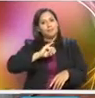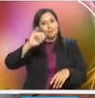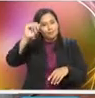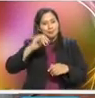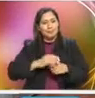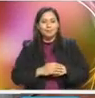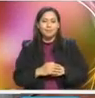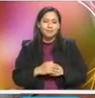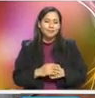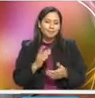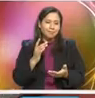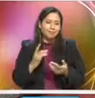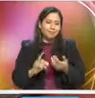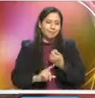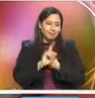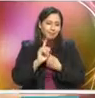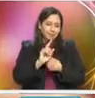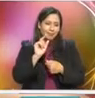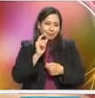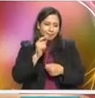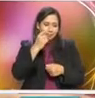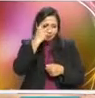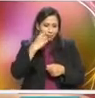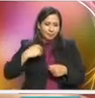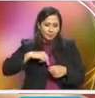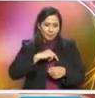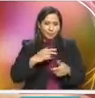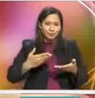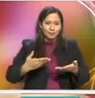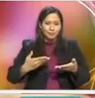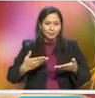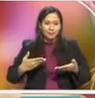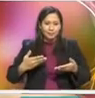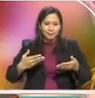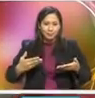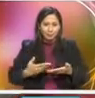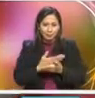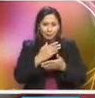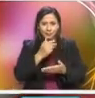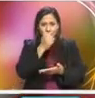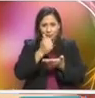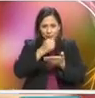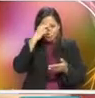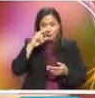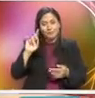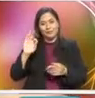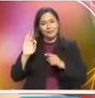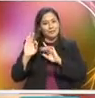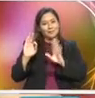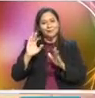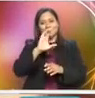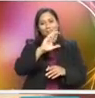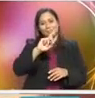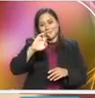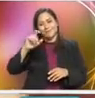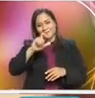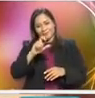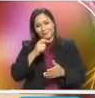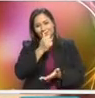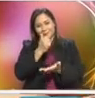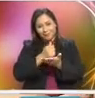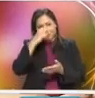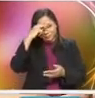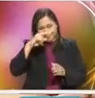ahora sí que problemita para nosotros los chilangos, sí, los defeños, bueno, ya no somos defeños, ya somos Ciudad